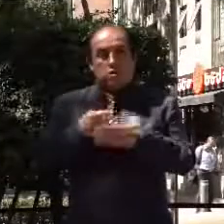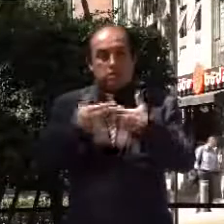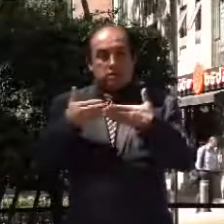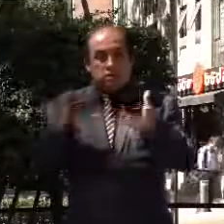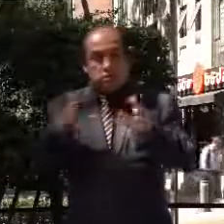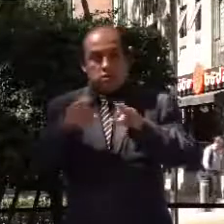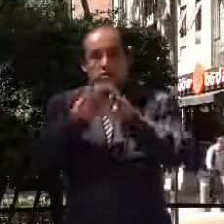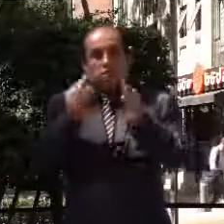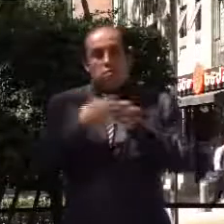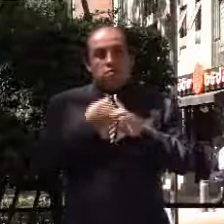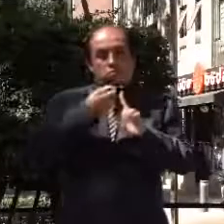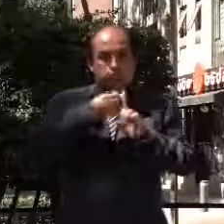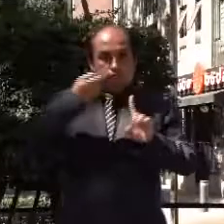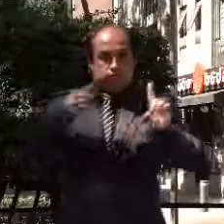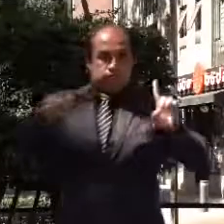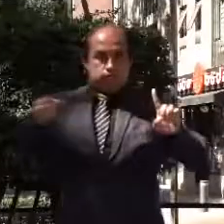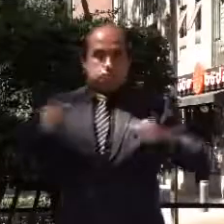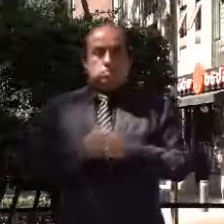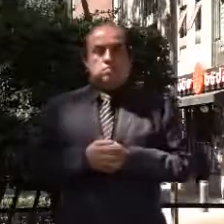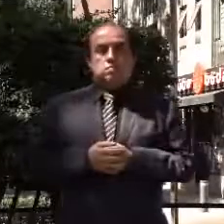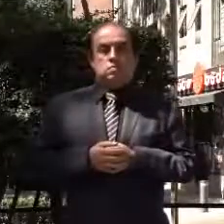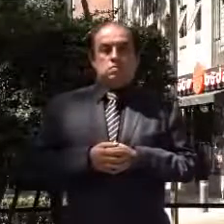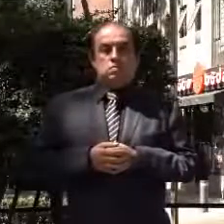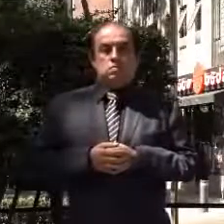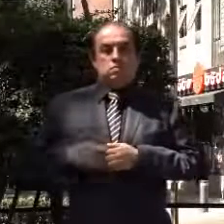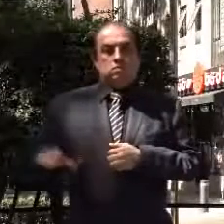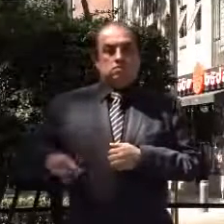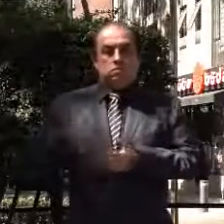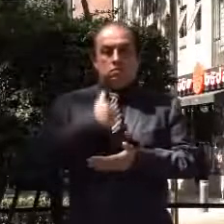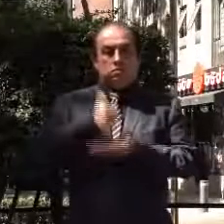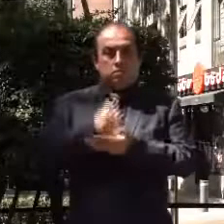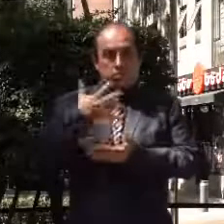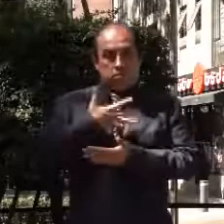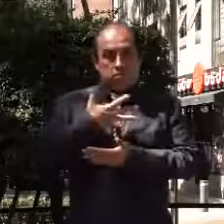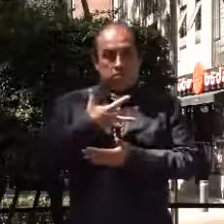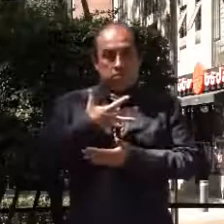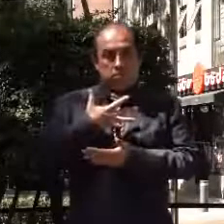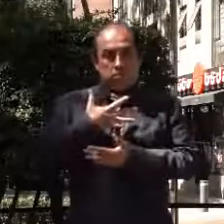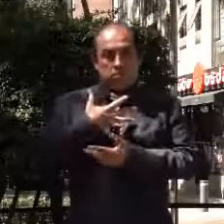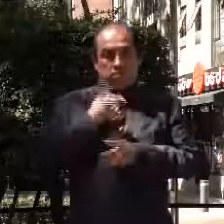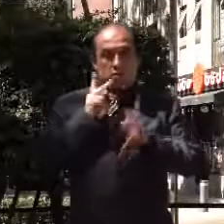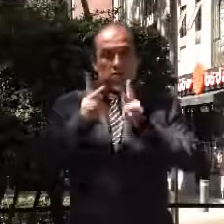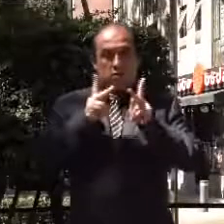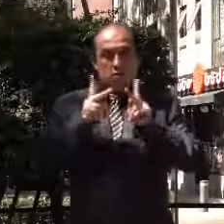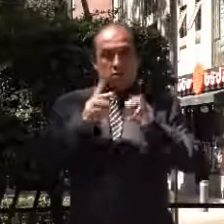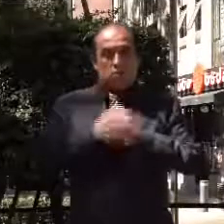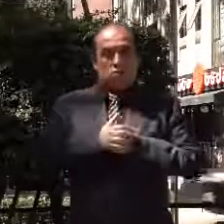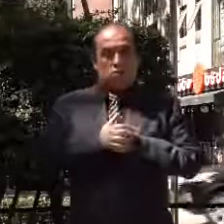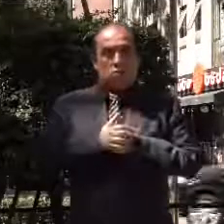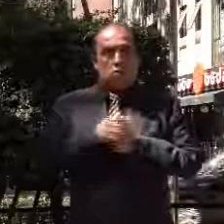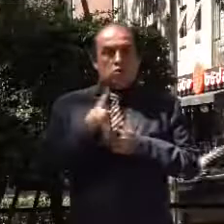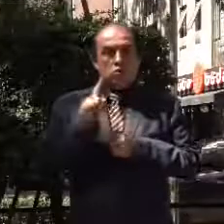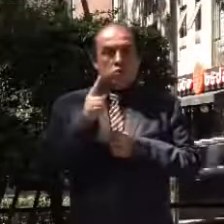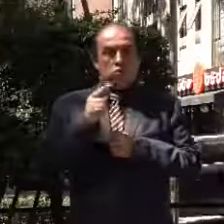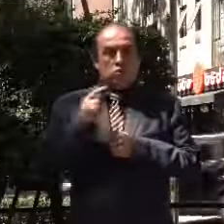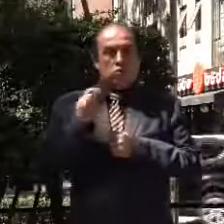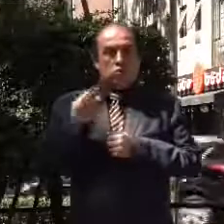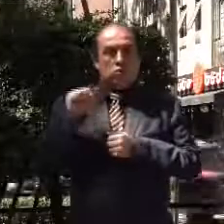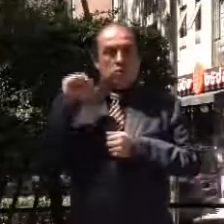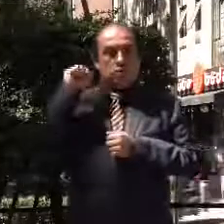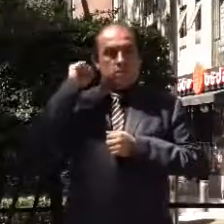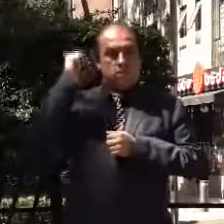manera irregular. El gobierno de la ciudad tiene interlocución con un sindicato porque no ha habido